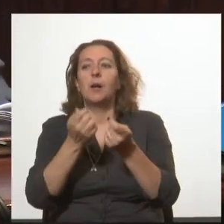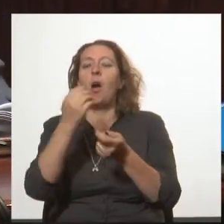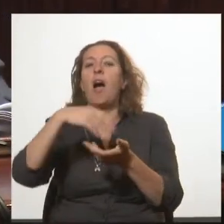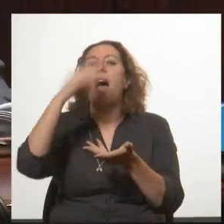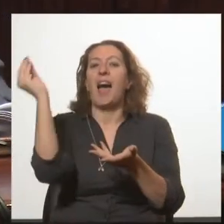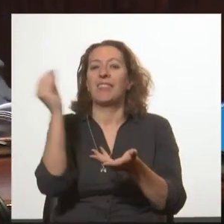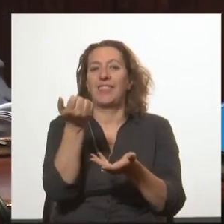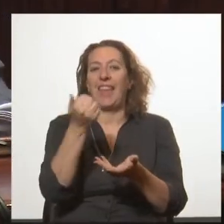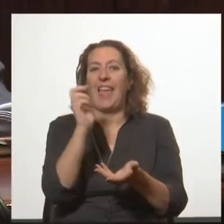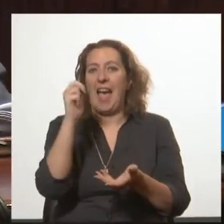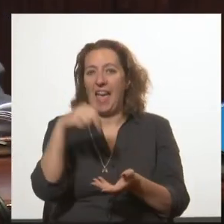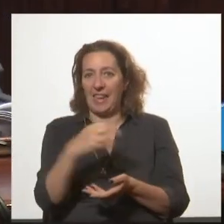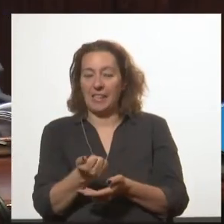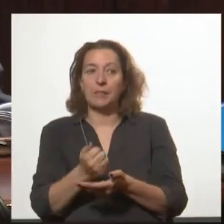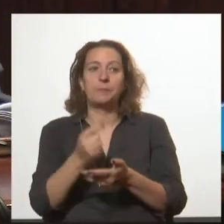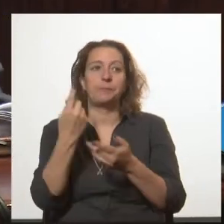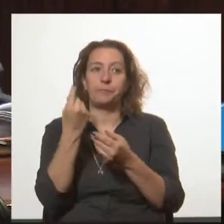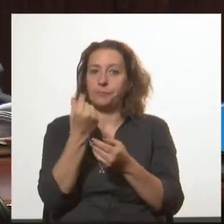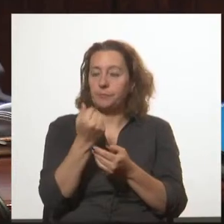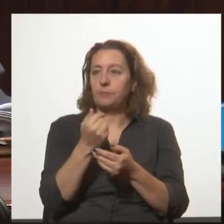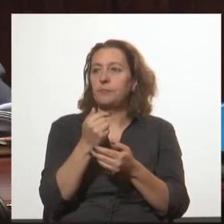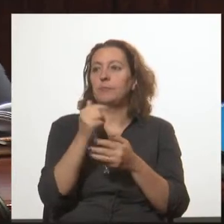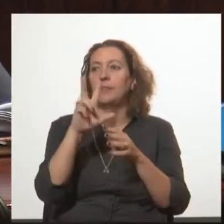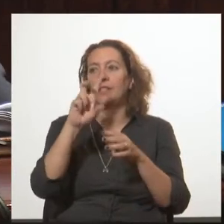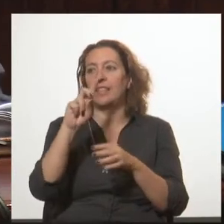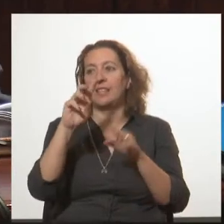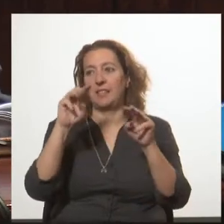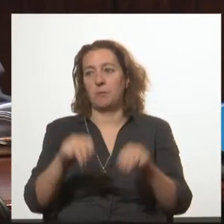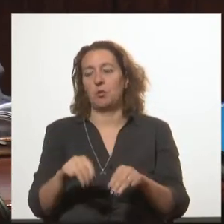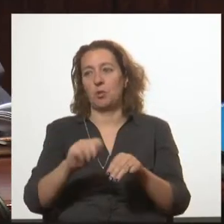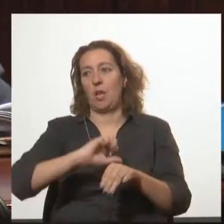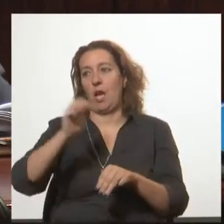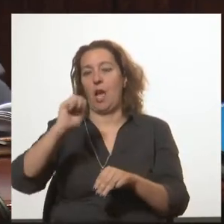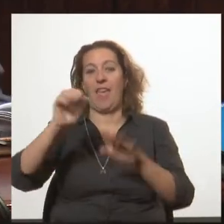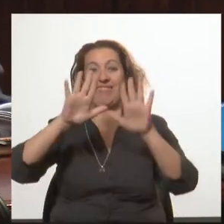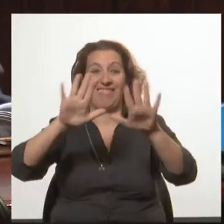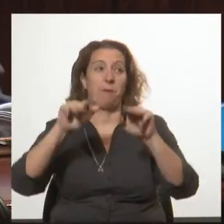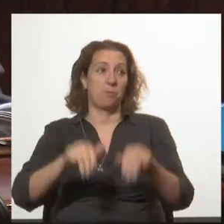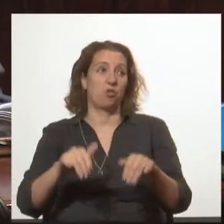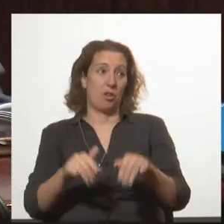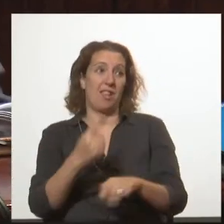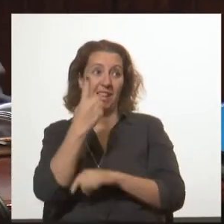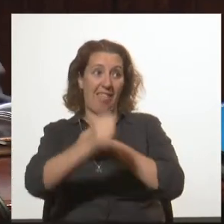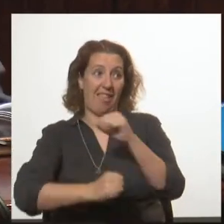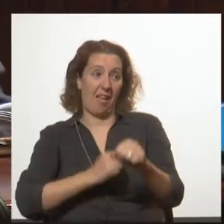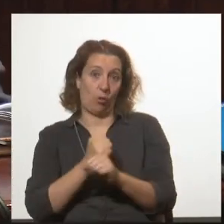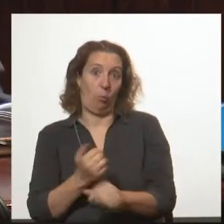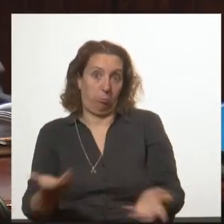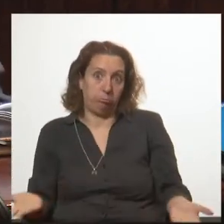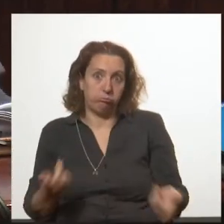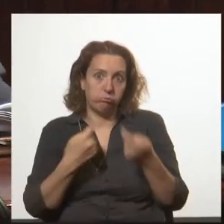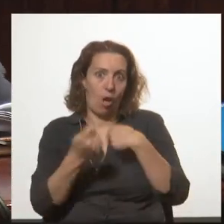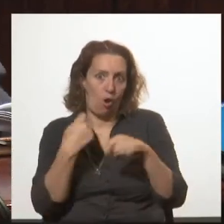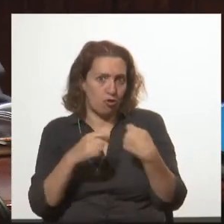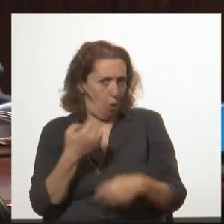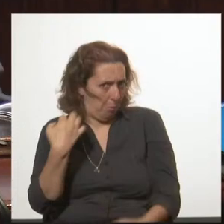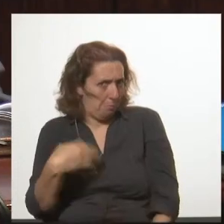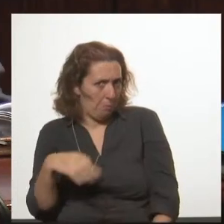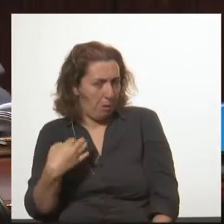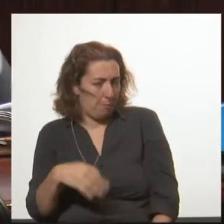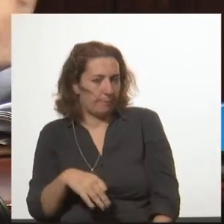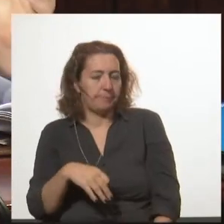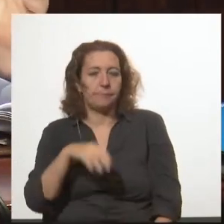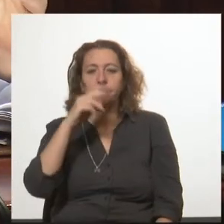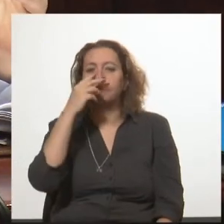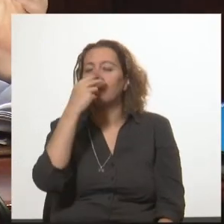de dólares y gana 10 millones de dólares por año sin duda iba a ser un gran negocio el 2019 es un